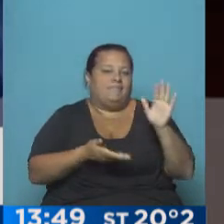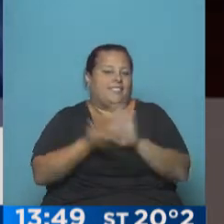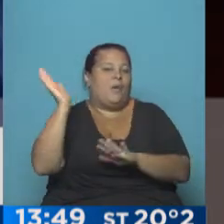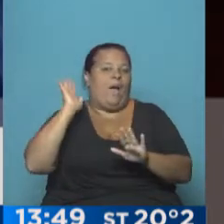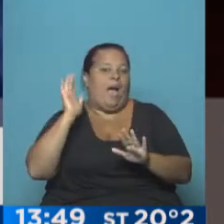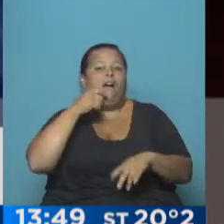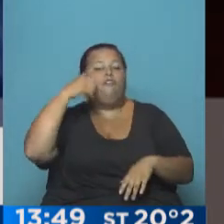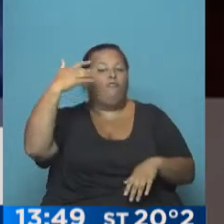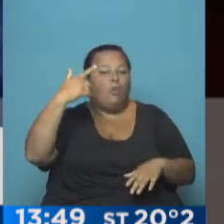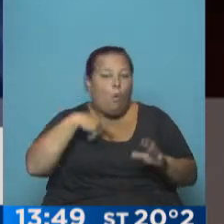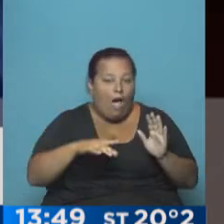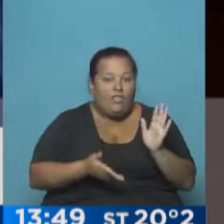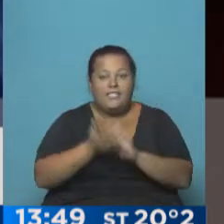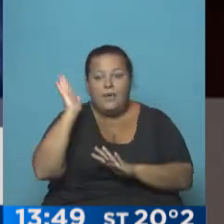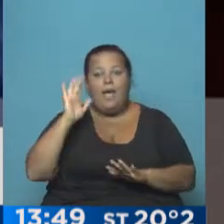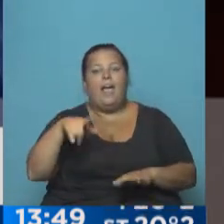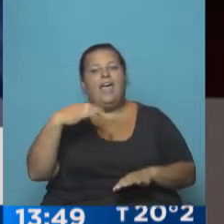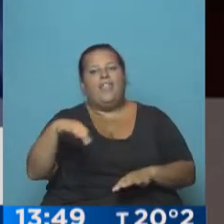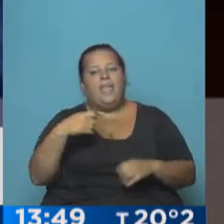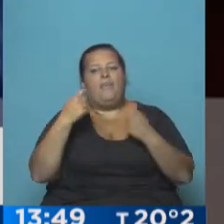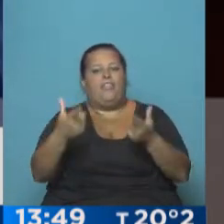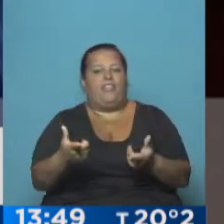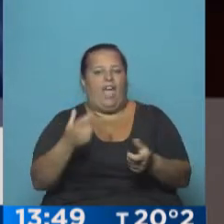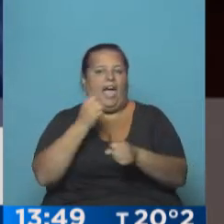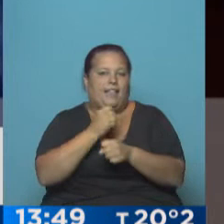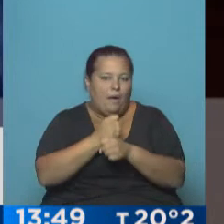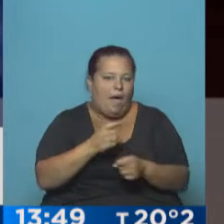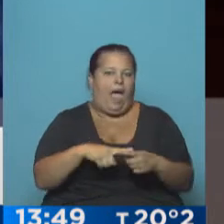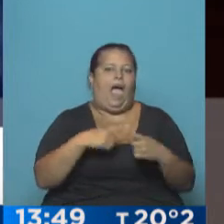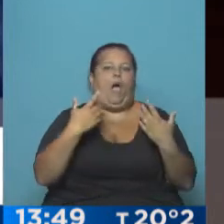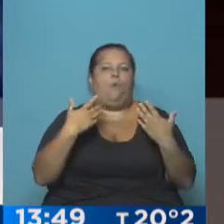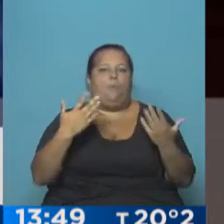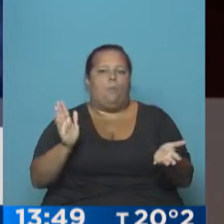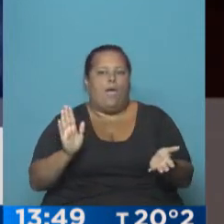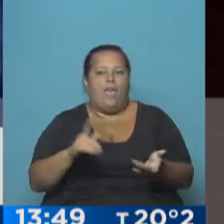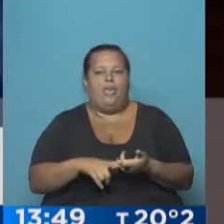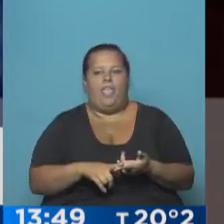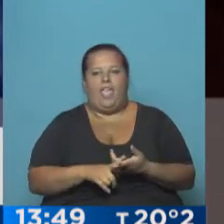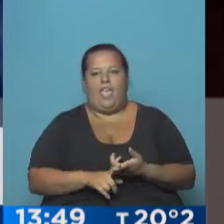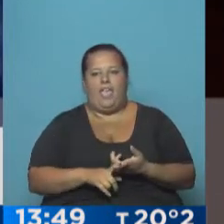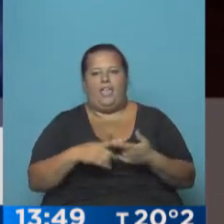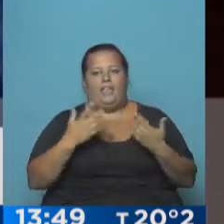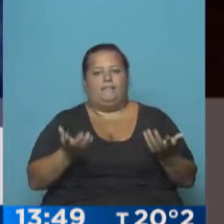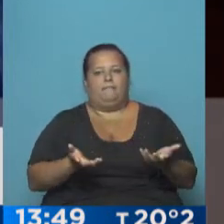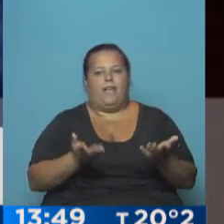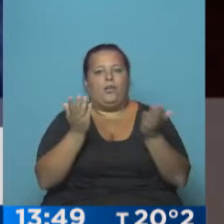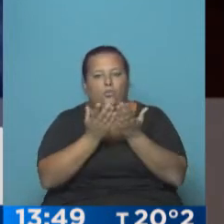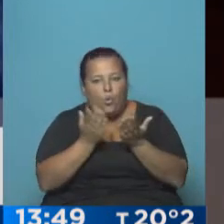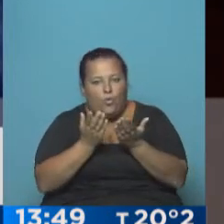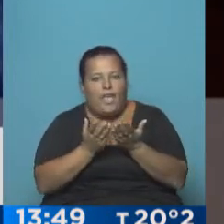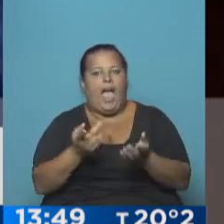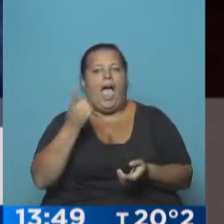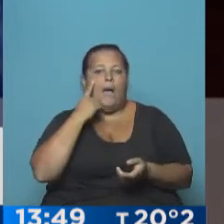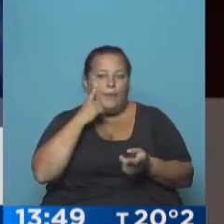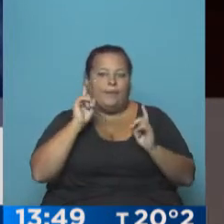de que en algún momento cuando egresen ya tengan posibilidades laborales, tengan posibilidades de estudiar, de